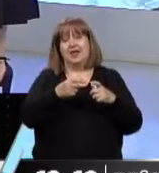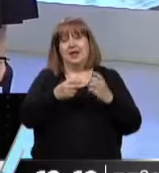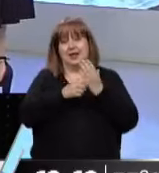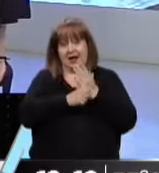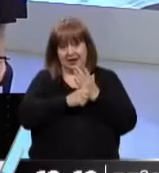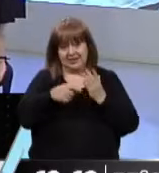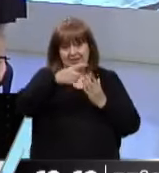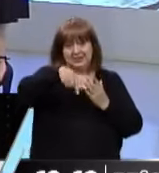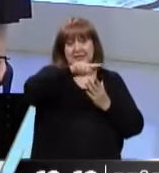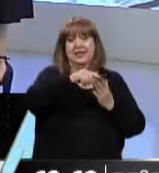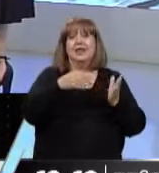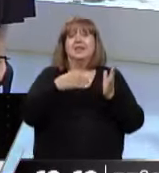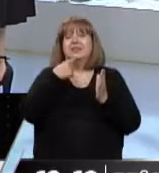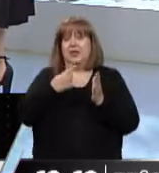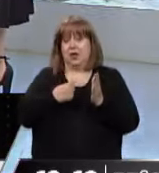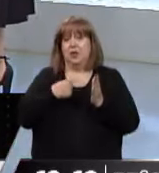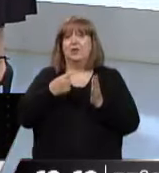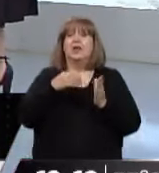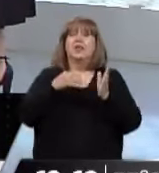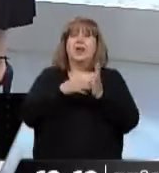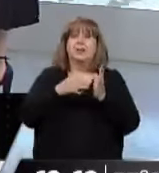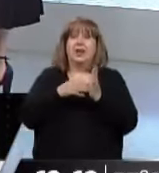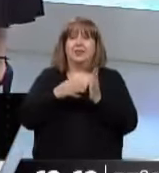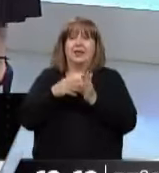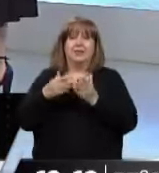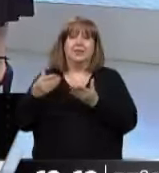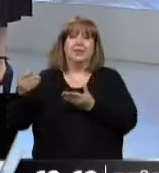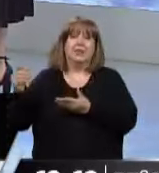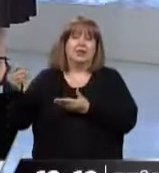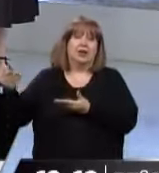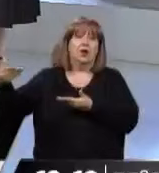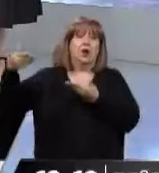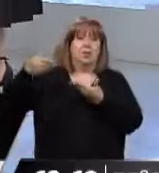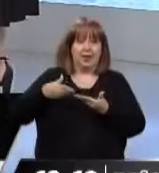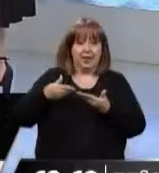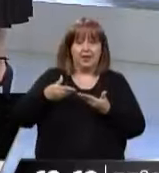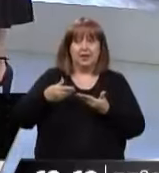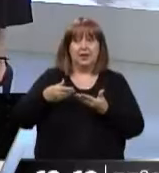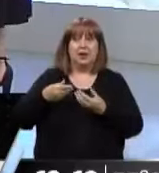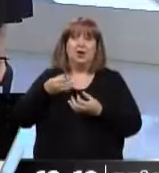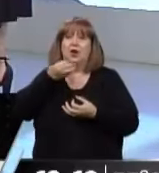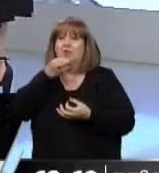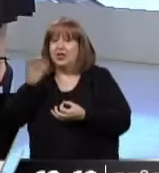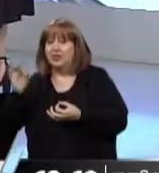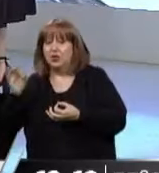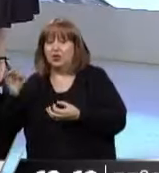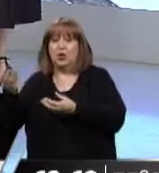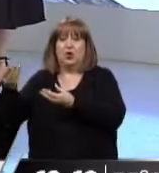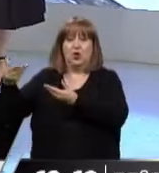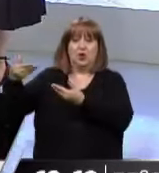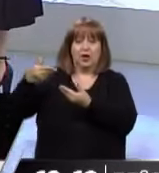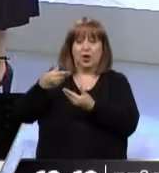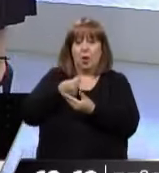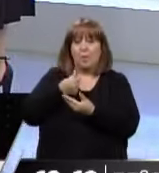de oferta y demanda. Claro. ¿No? Porque decíamos, bueno, son las sequías lo que esto también está perjudicando. Que no es un factor que tiene que quedar de lado, porque puede